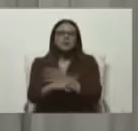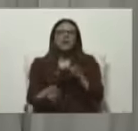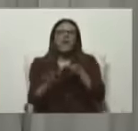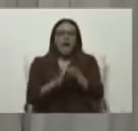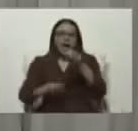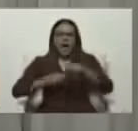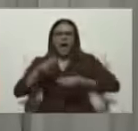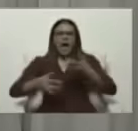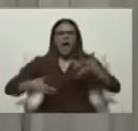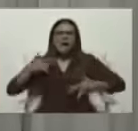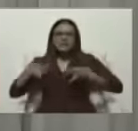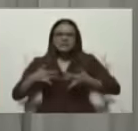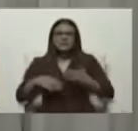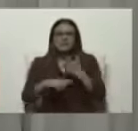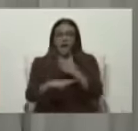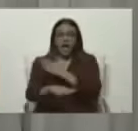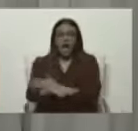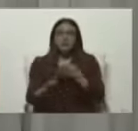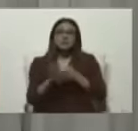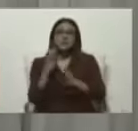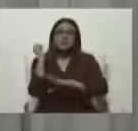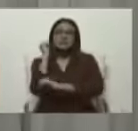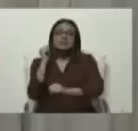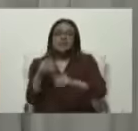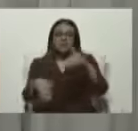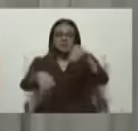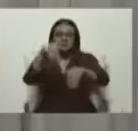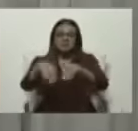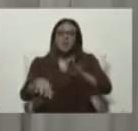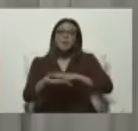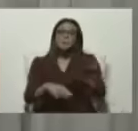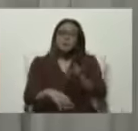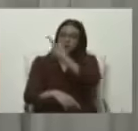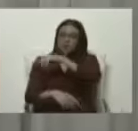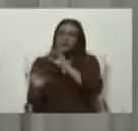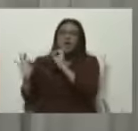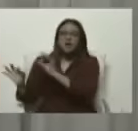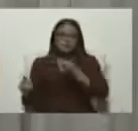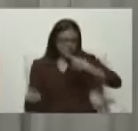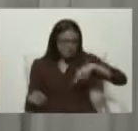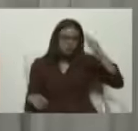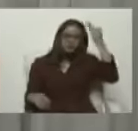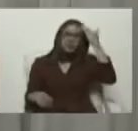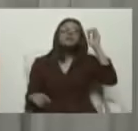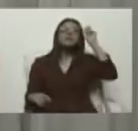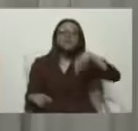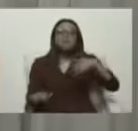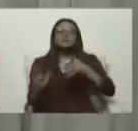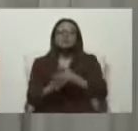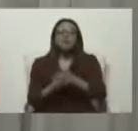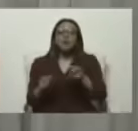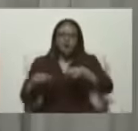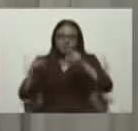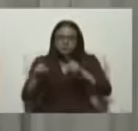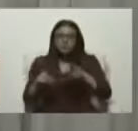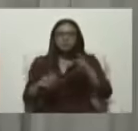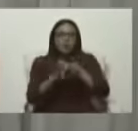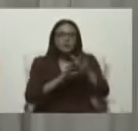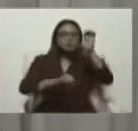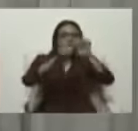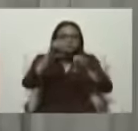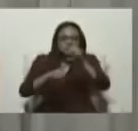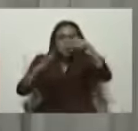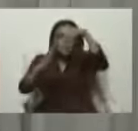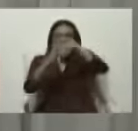hubo fraude en las elecciones presidenciales, porque ellos y nosotros sabemos cuáles son los verdaderos sondeos, más allá